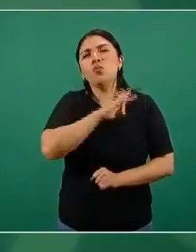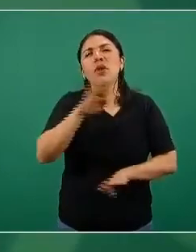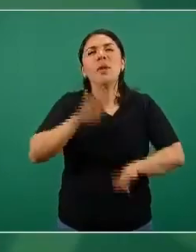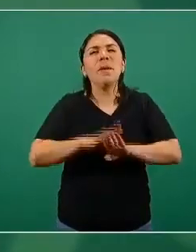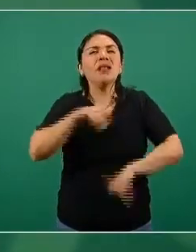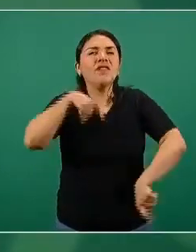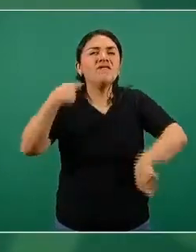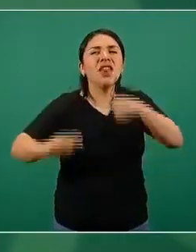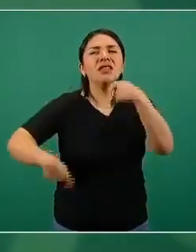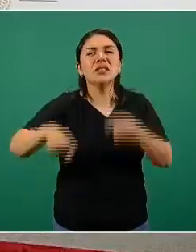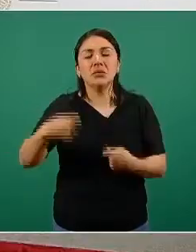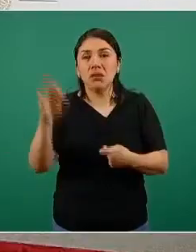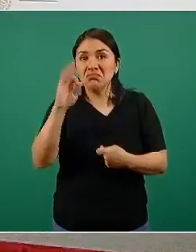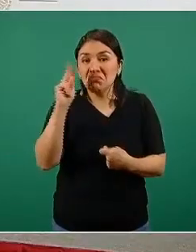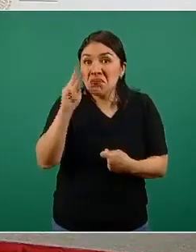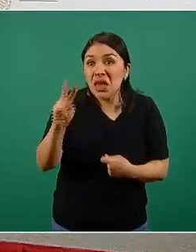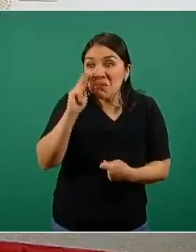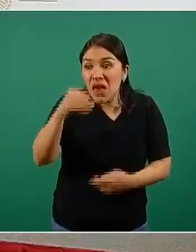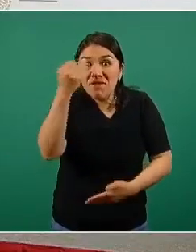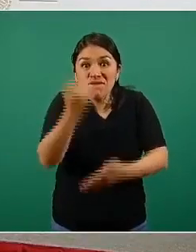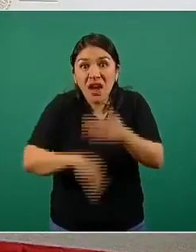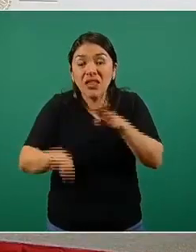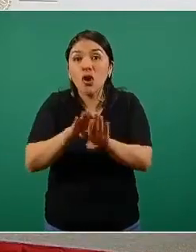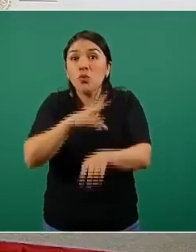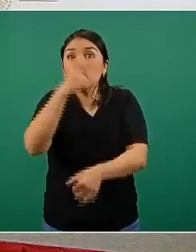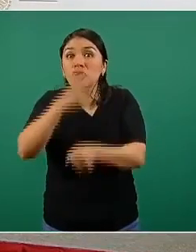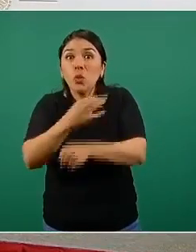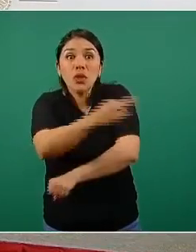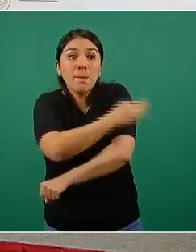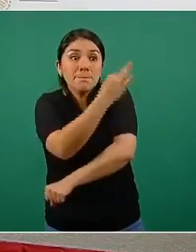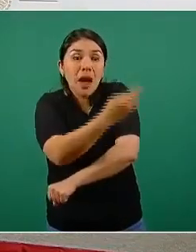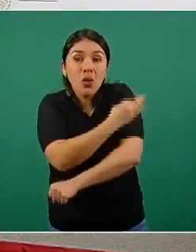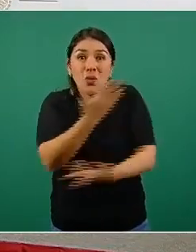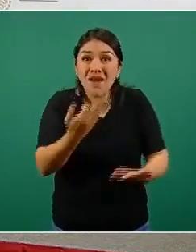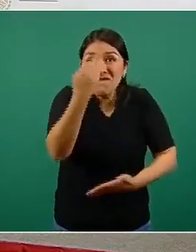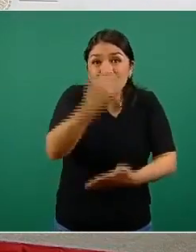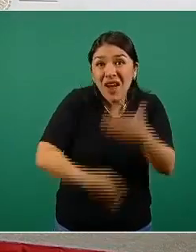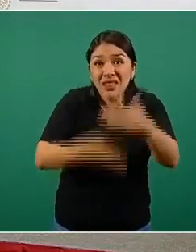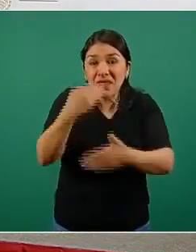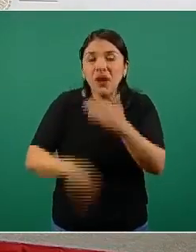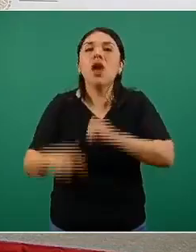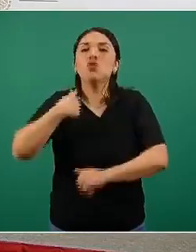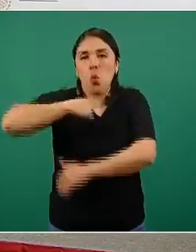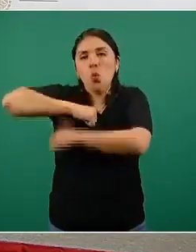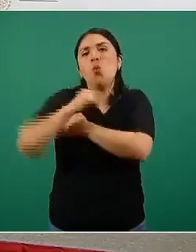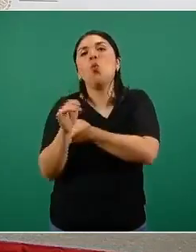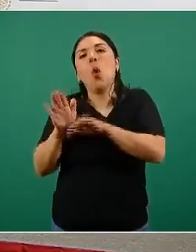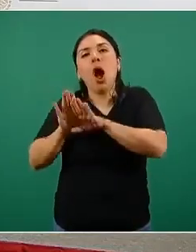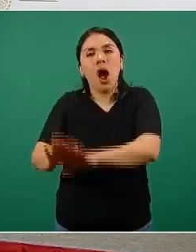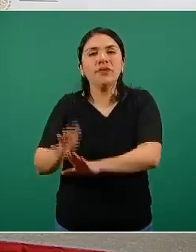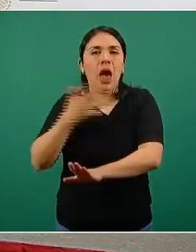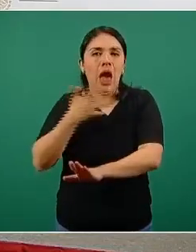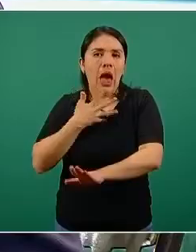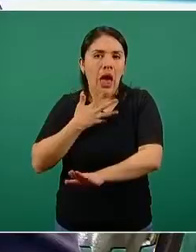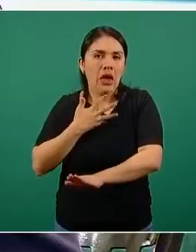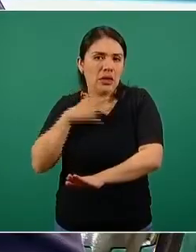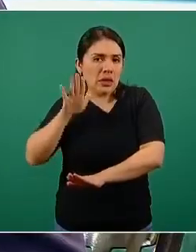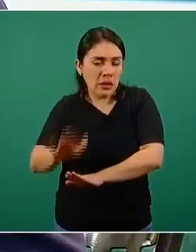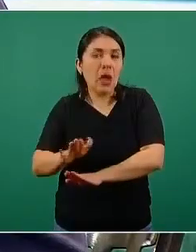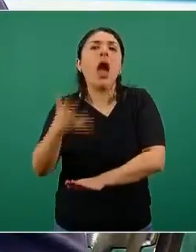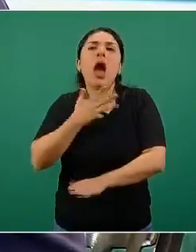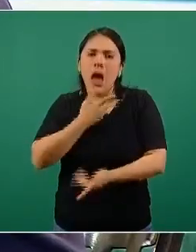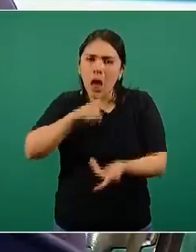flexibilidad si vemos que hay algún faltante de segundas dosis de este grupo. Estamos teniéndolas ahí en reserva, entonces sí incluyen